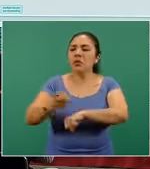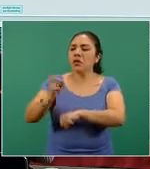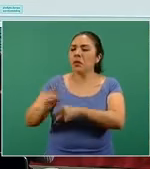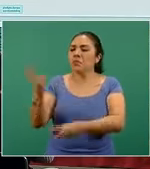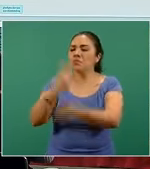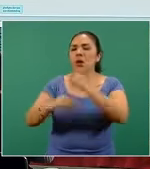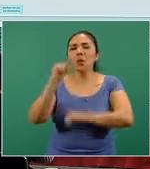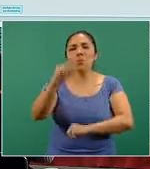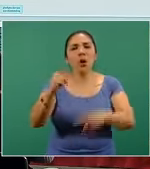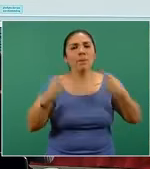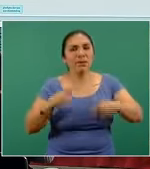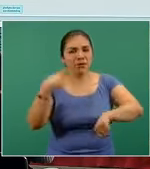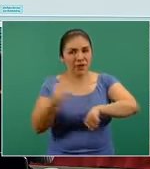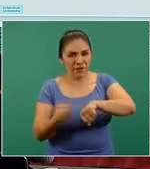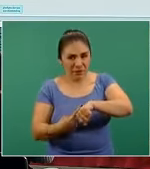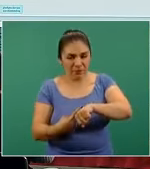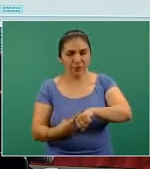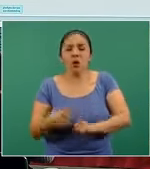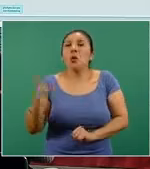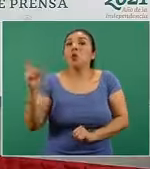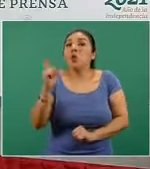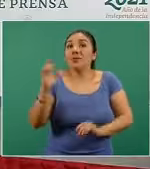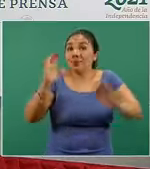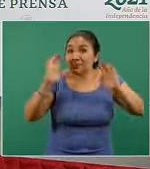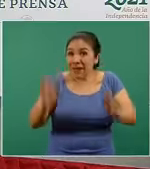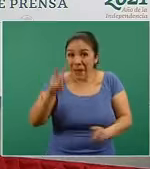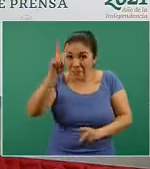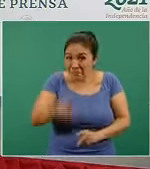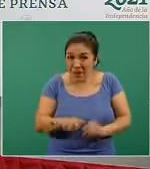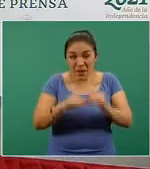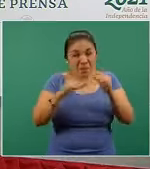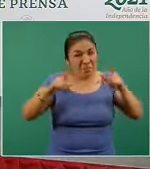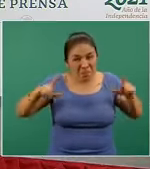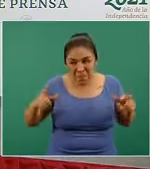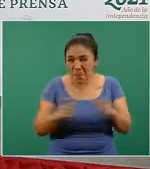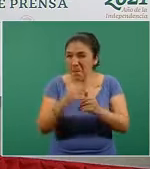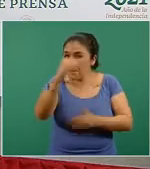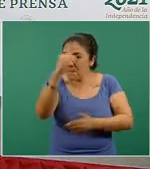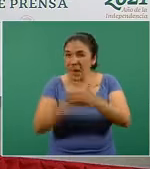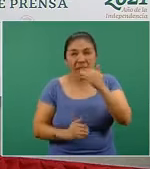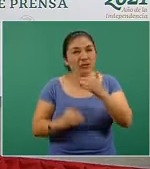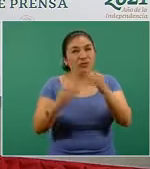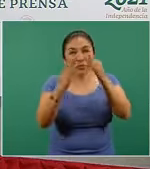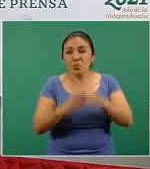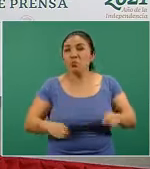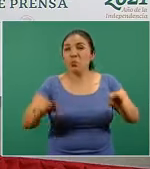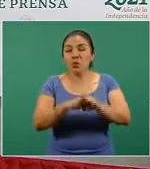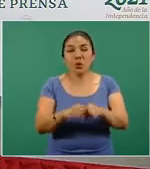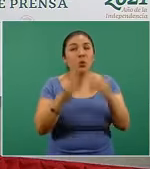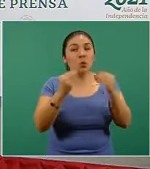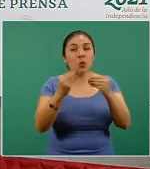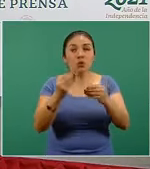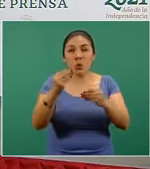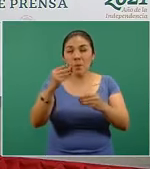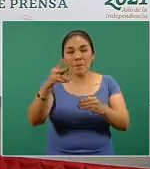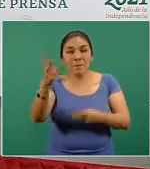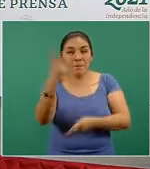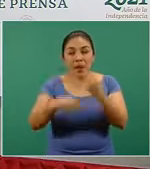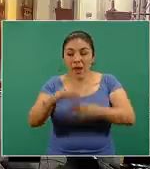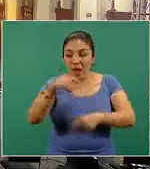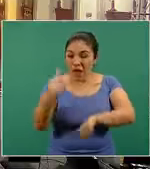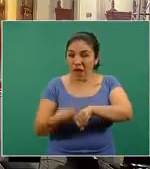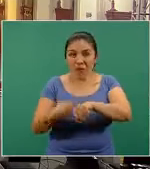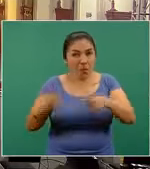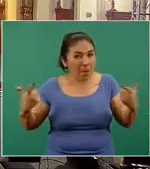casos. ¿Cuándo vamos a poder en su momento llegar a una disminución importante o cerca de niveles cuando empezó la